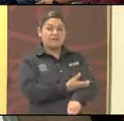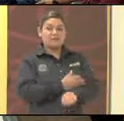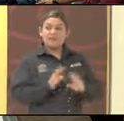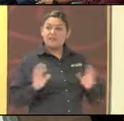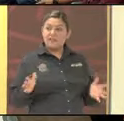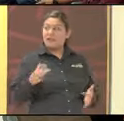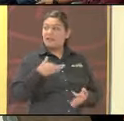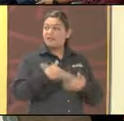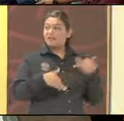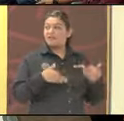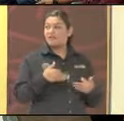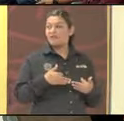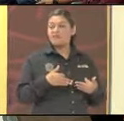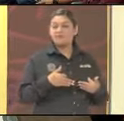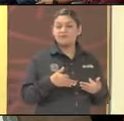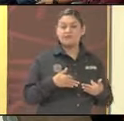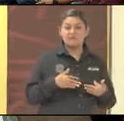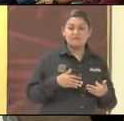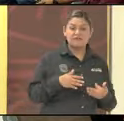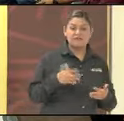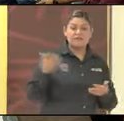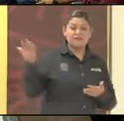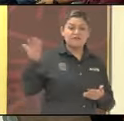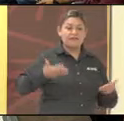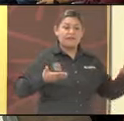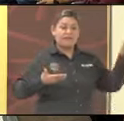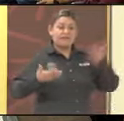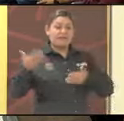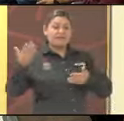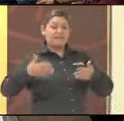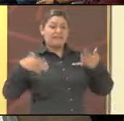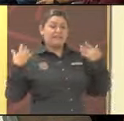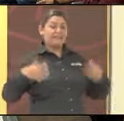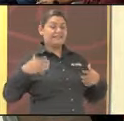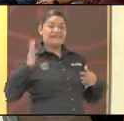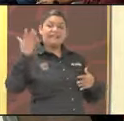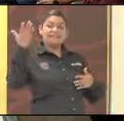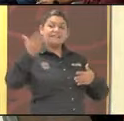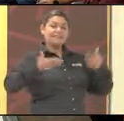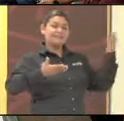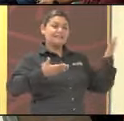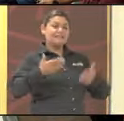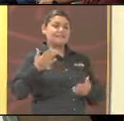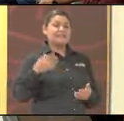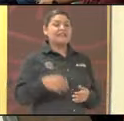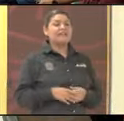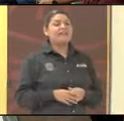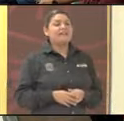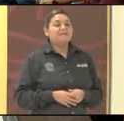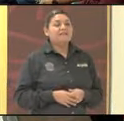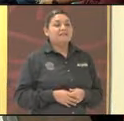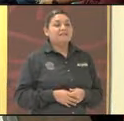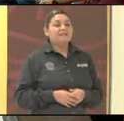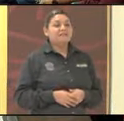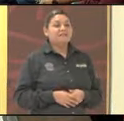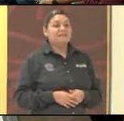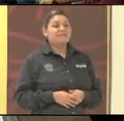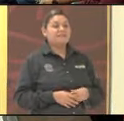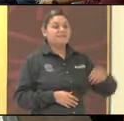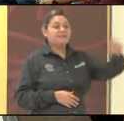todos? ¿Están llegando nuevos? Míralos, aquí están llegando, Abelardo Garcés, que eso